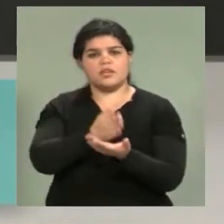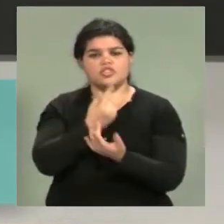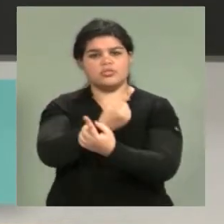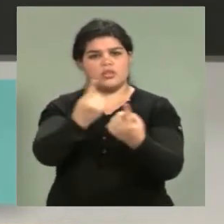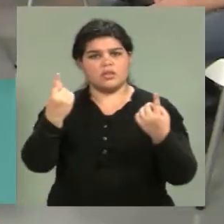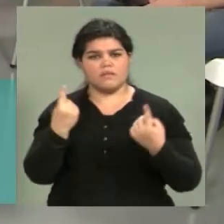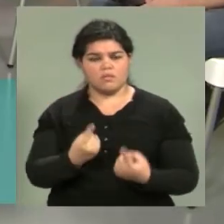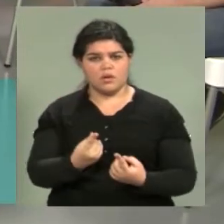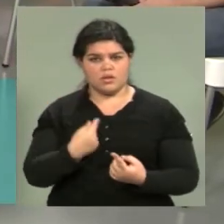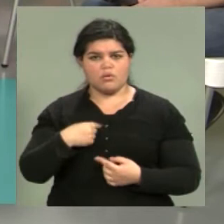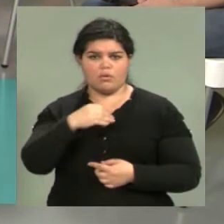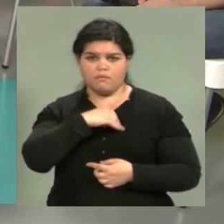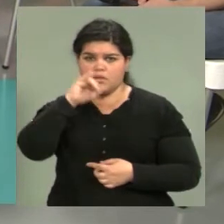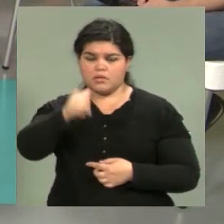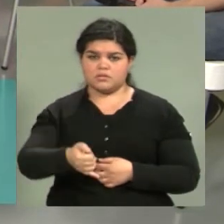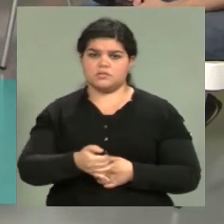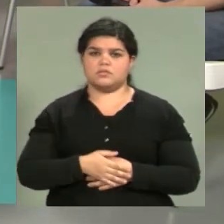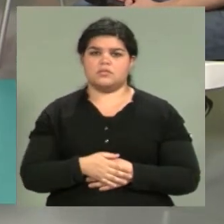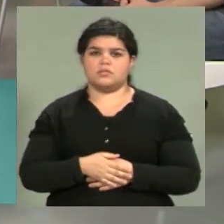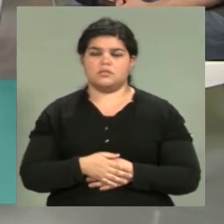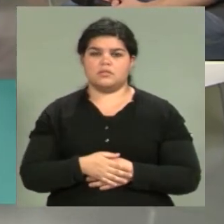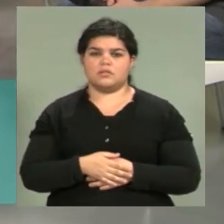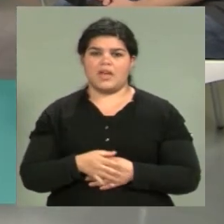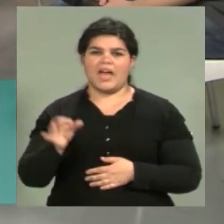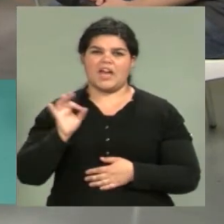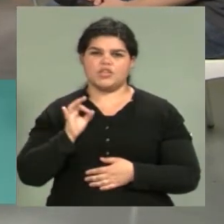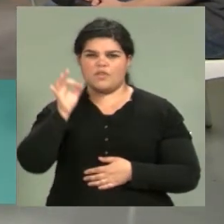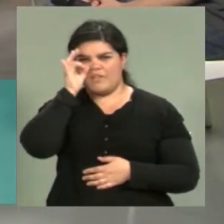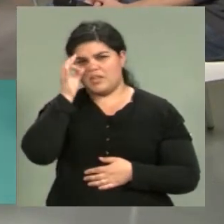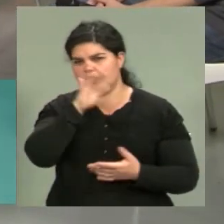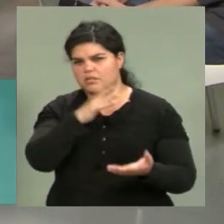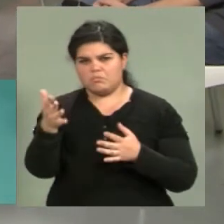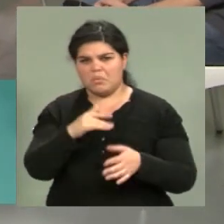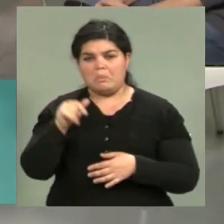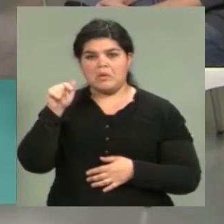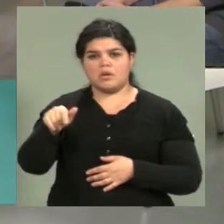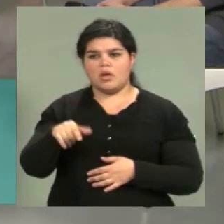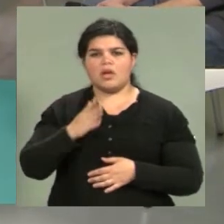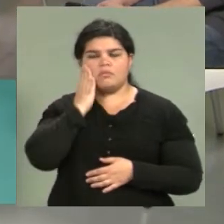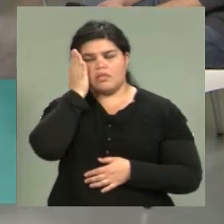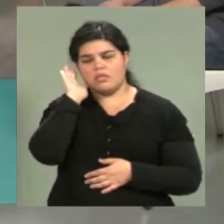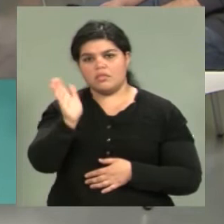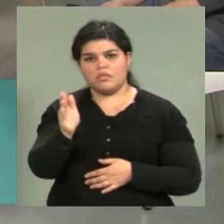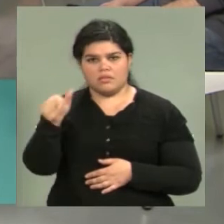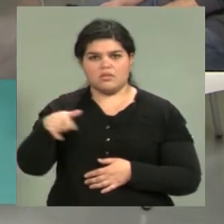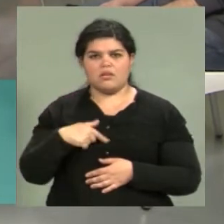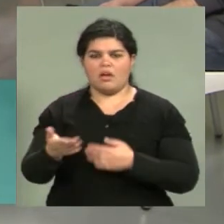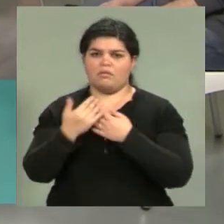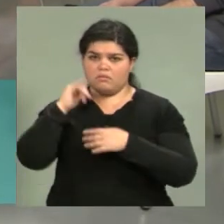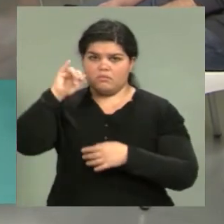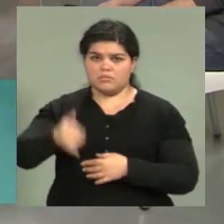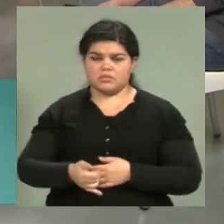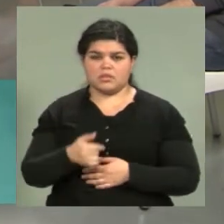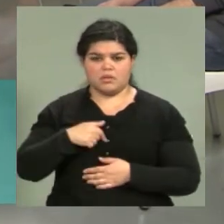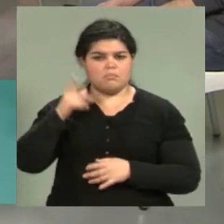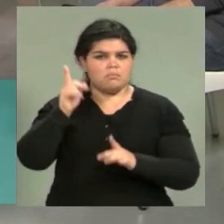individuales. Y bueno, 20 y pico de años de estado vegetativo de mi hermano también me avalan de alguna manera para que